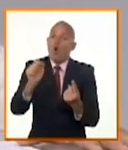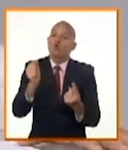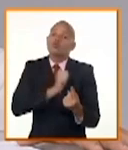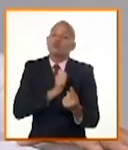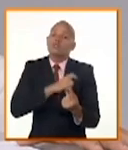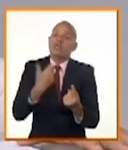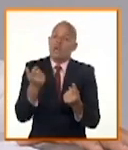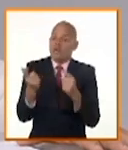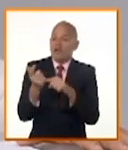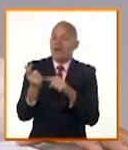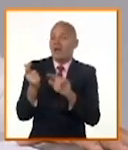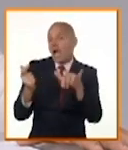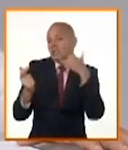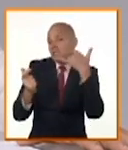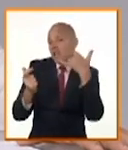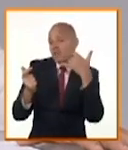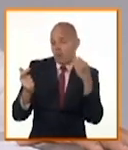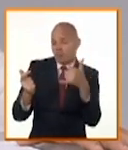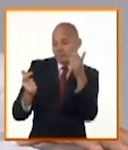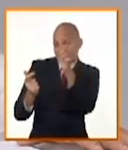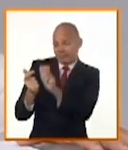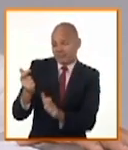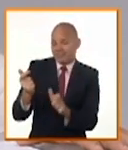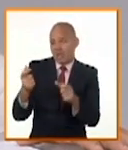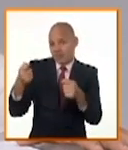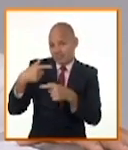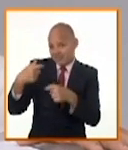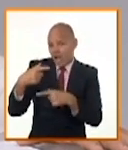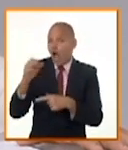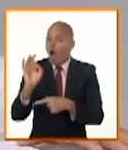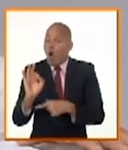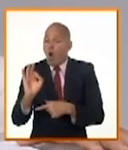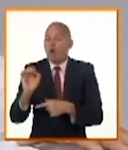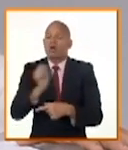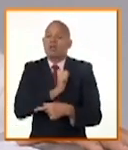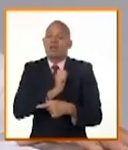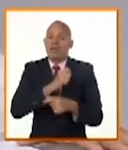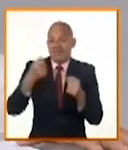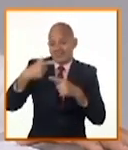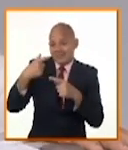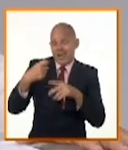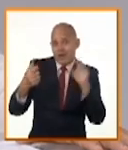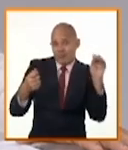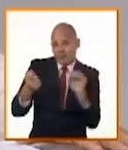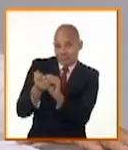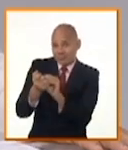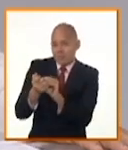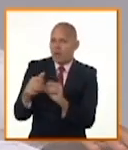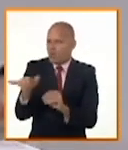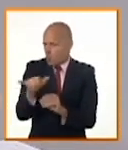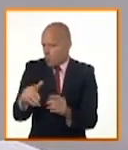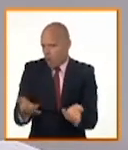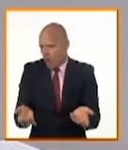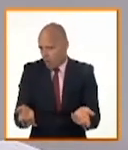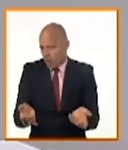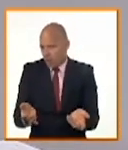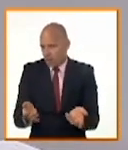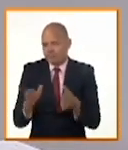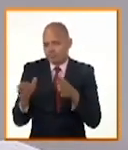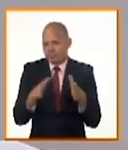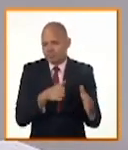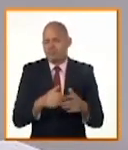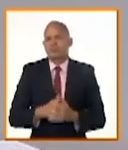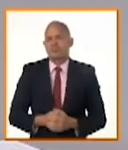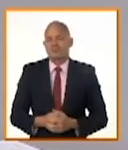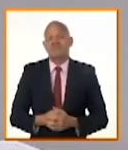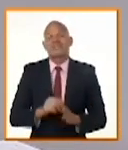estaban cobrando con los pagos digitales lo han retirado incluso también hemos tenido quejas de la población de comercios donde Incluso le están